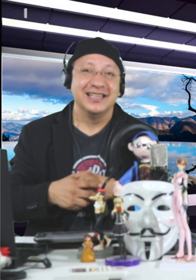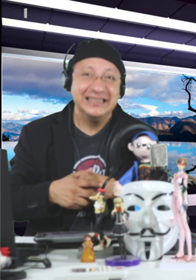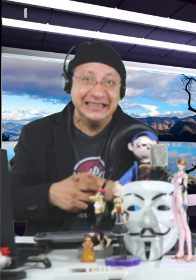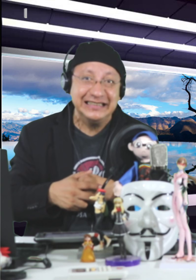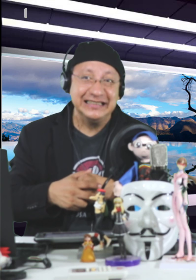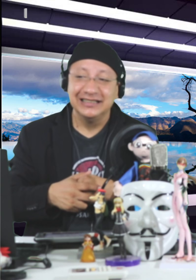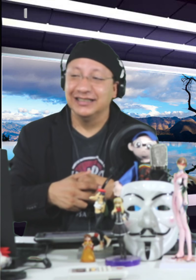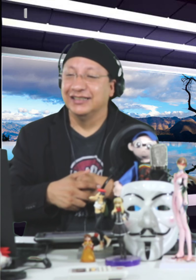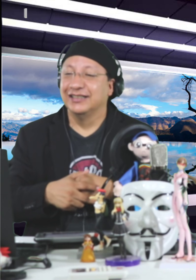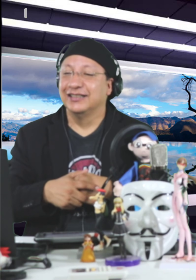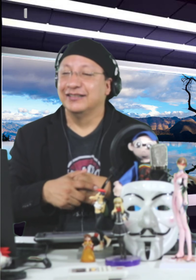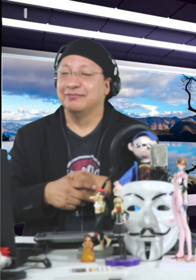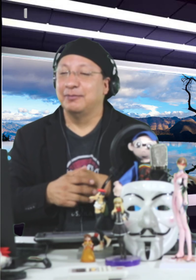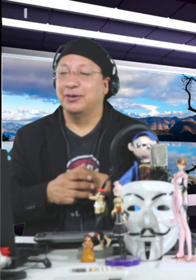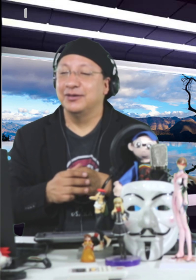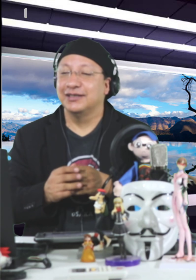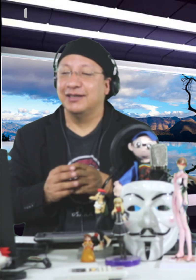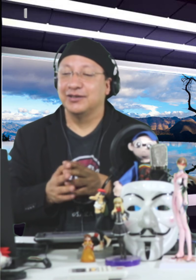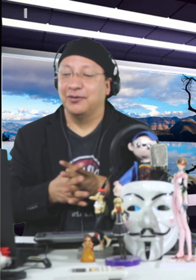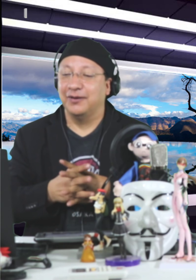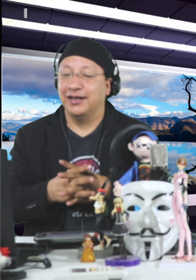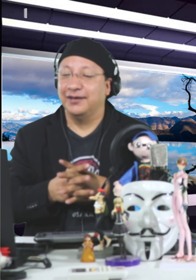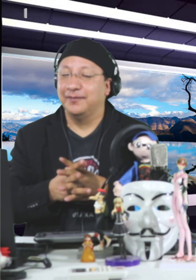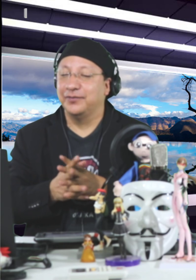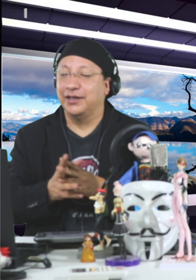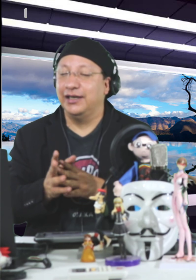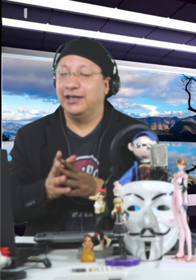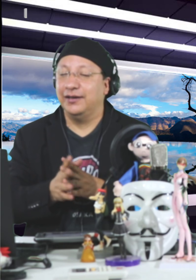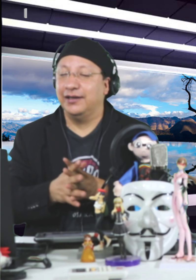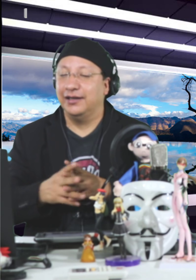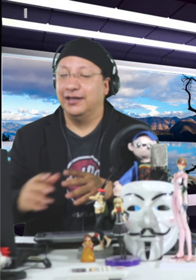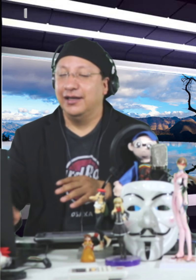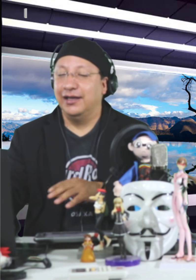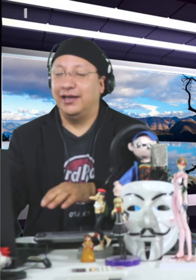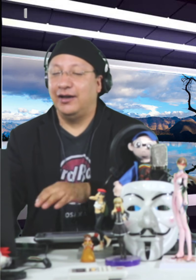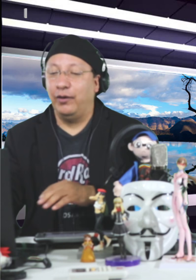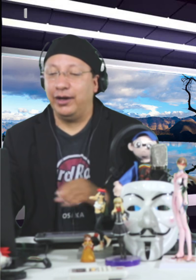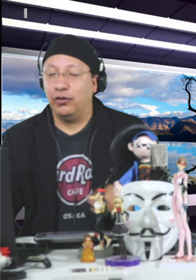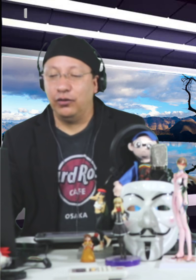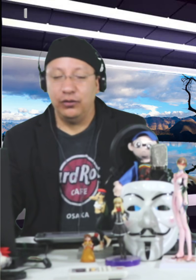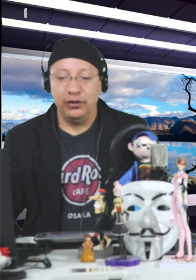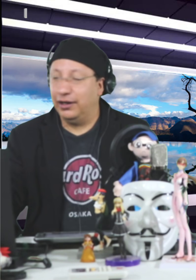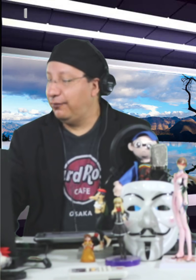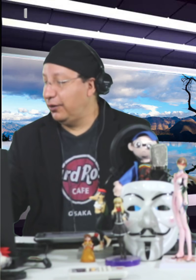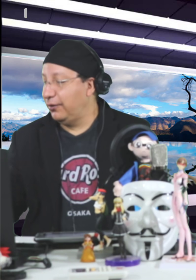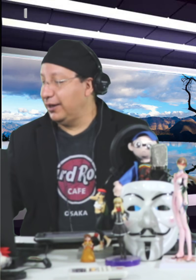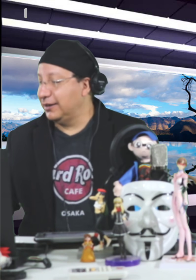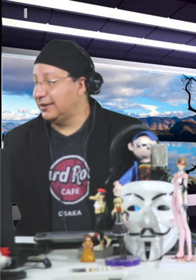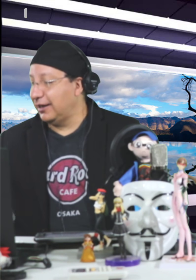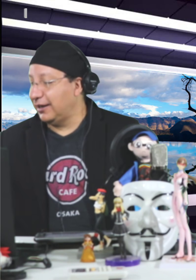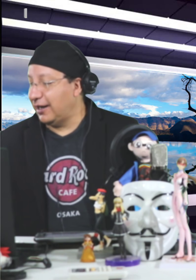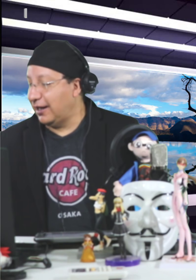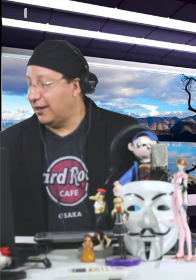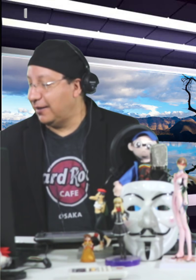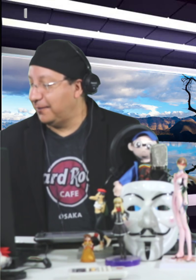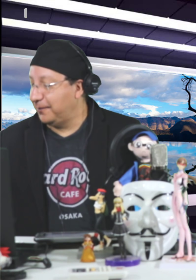casa. Me pregunto si estaba el Chocoflán ahí. Y luego le fueron